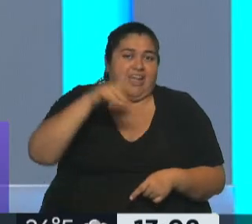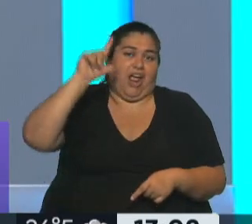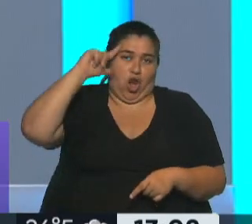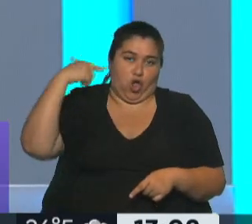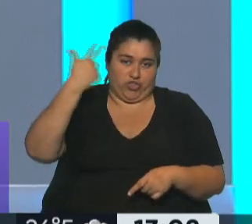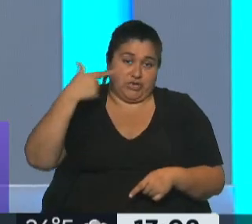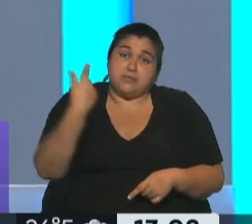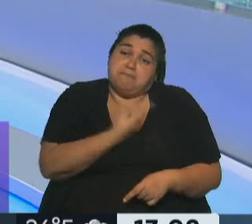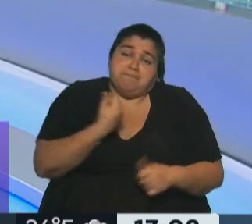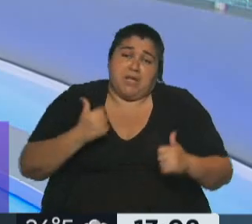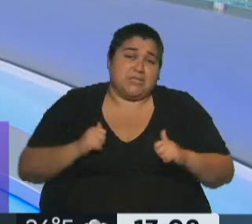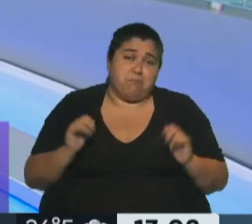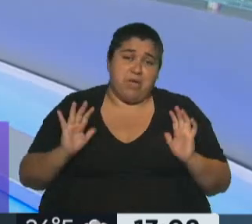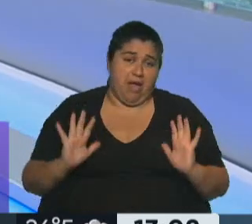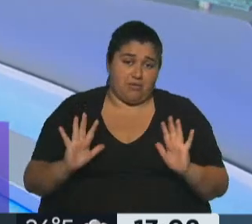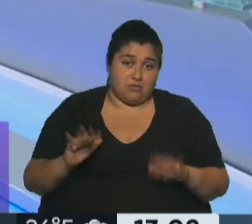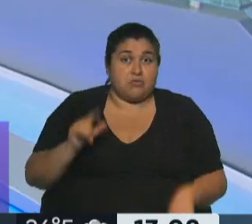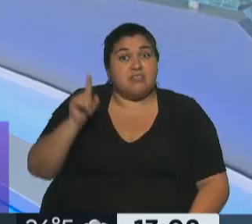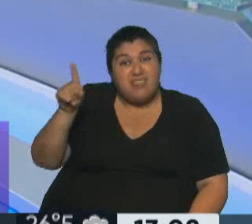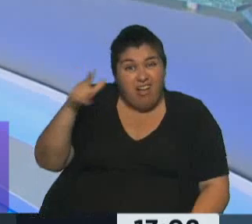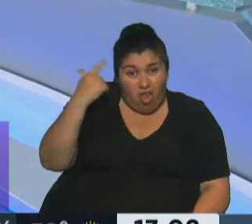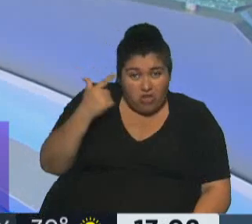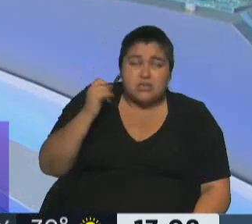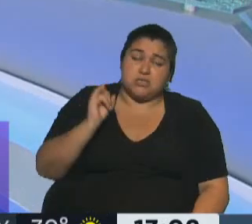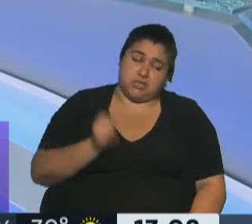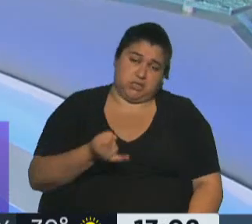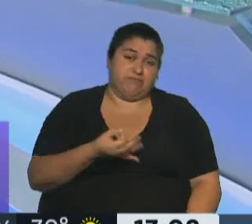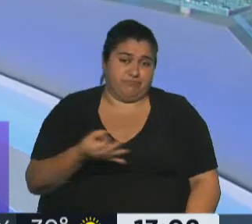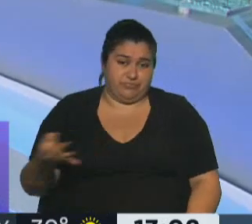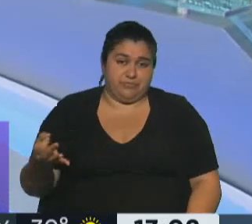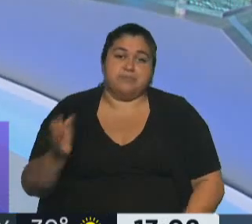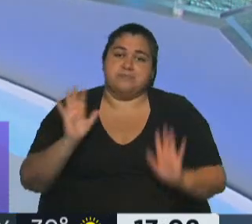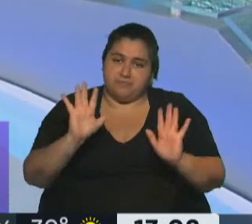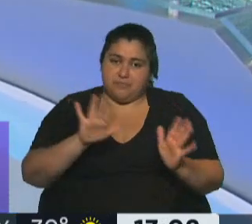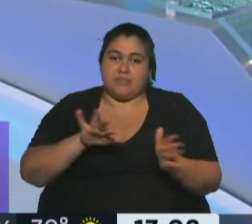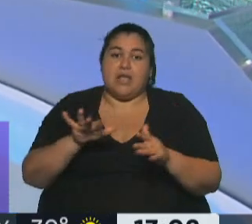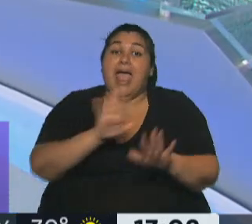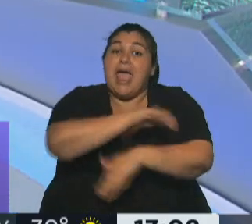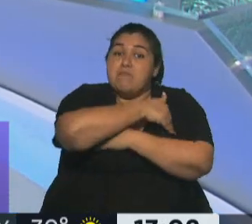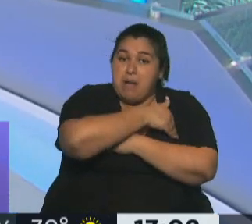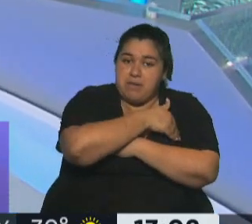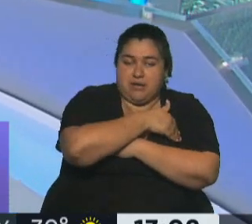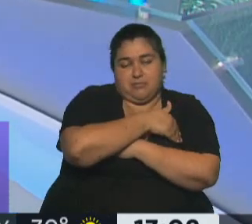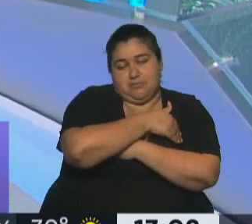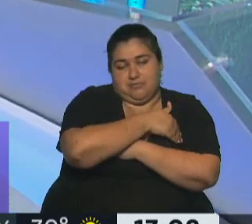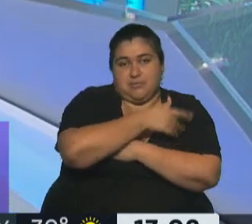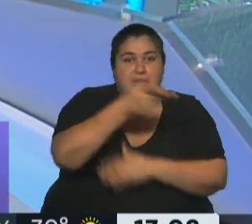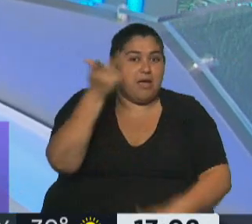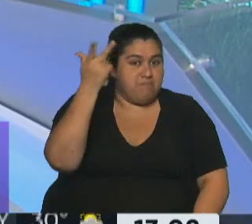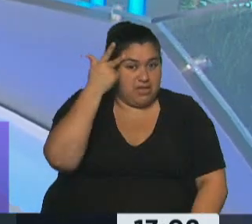y habrá que esperar y en Londres y en Londres mbappé no Messi